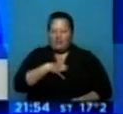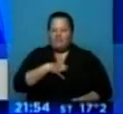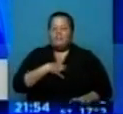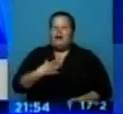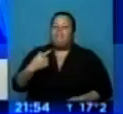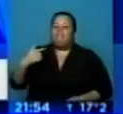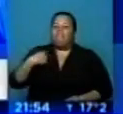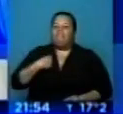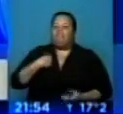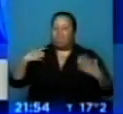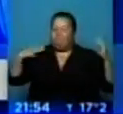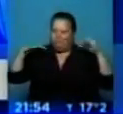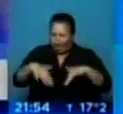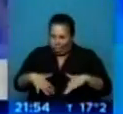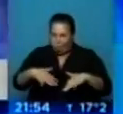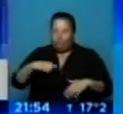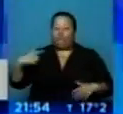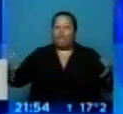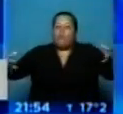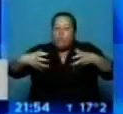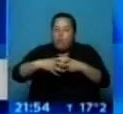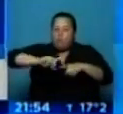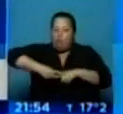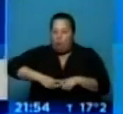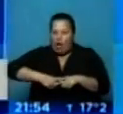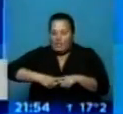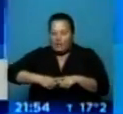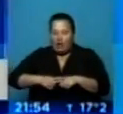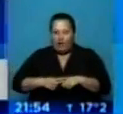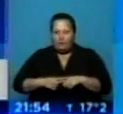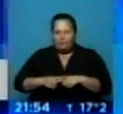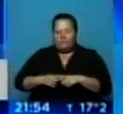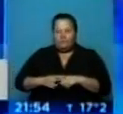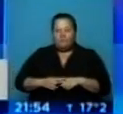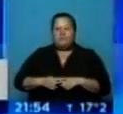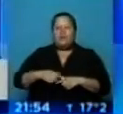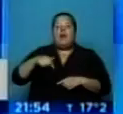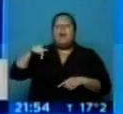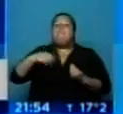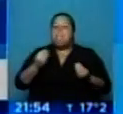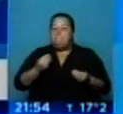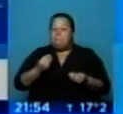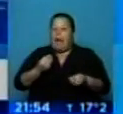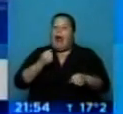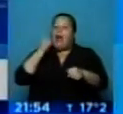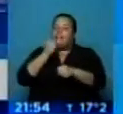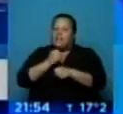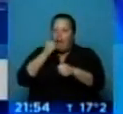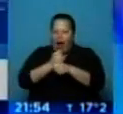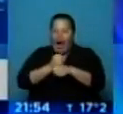nos convoca a todo nuestro espacio político a actuar con